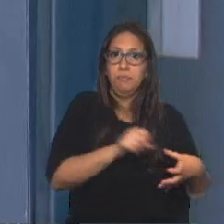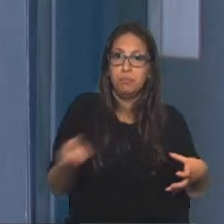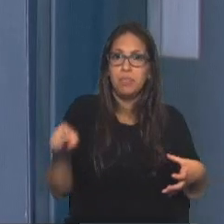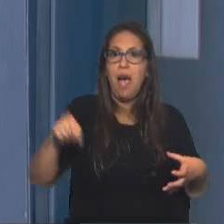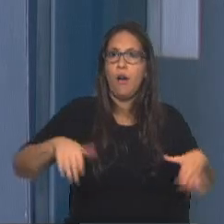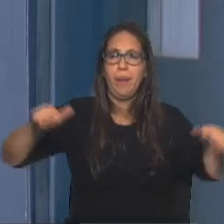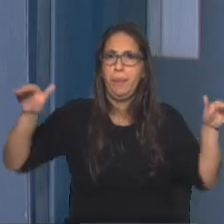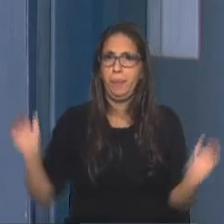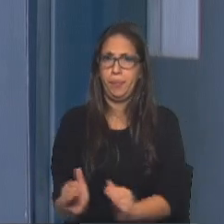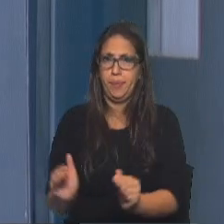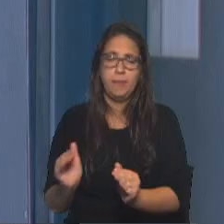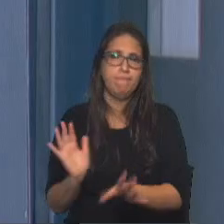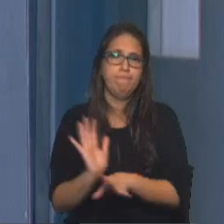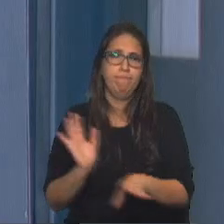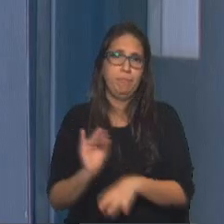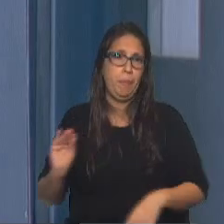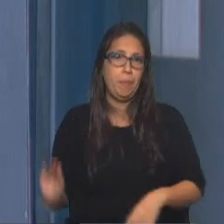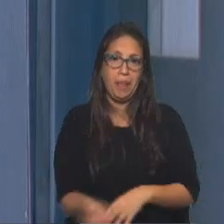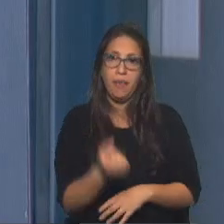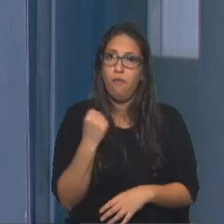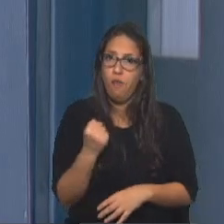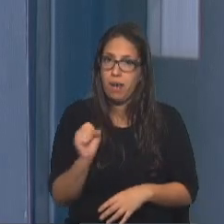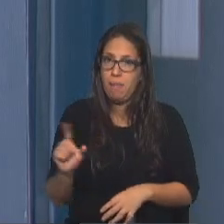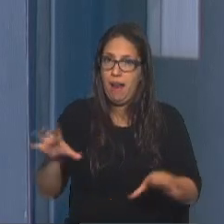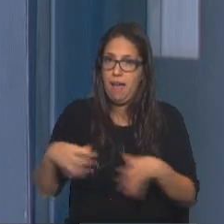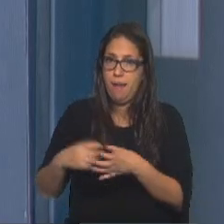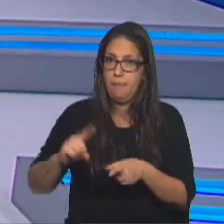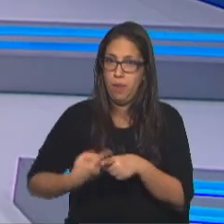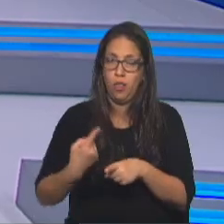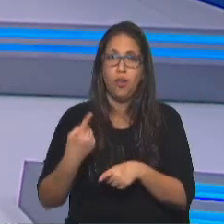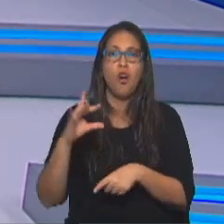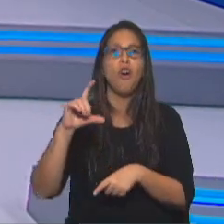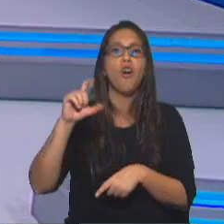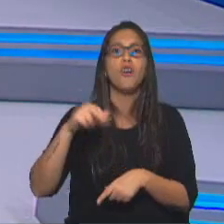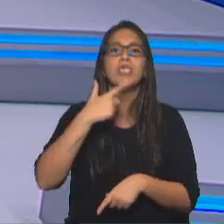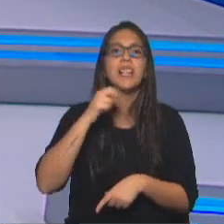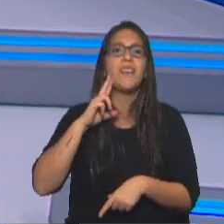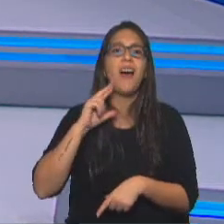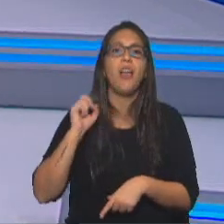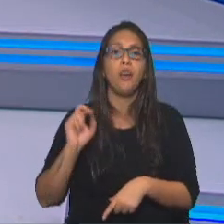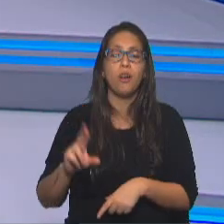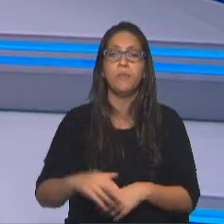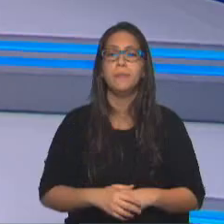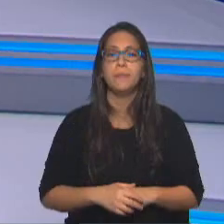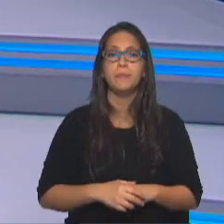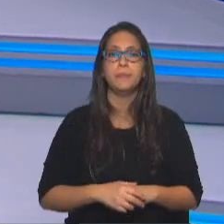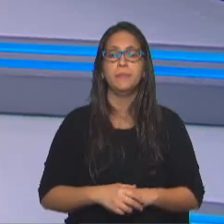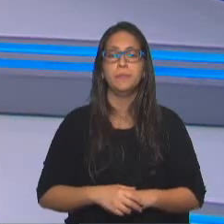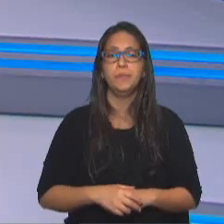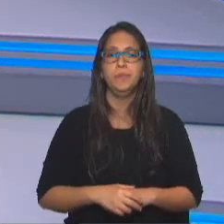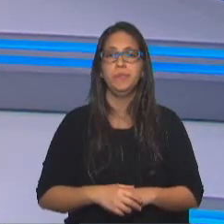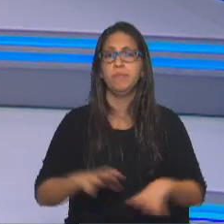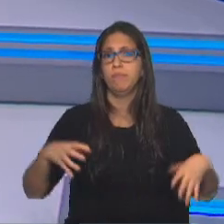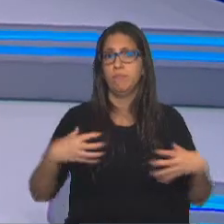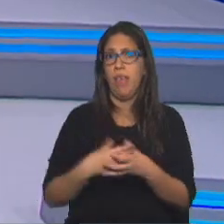una gran derrota del Partido Conservador. Bueno, ahí seguimos viendo el resto, los liberales demócratas que hicieron una